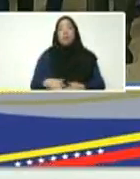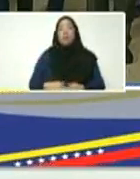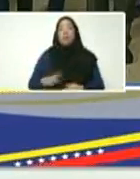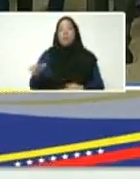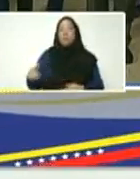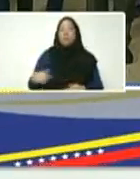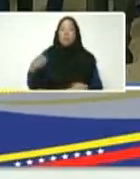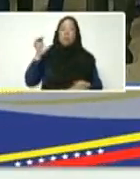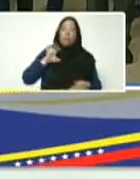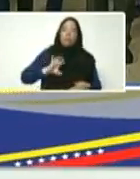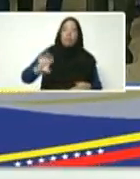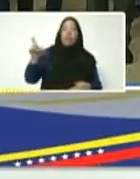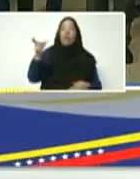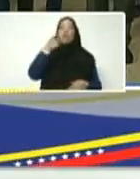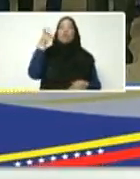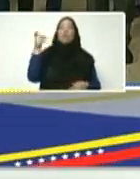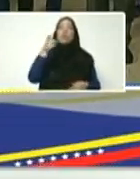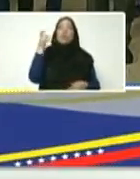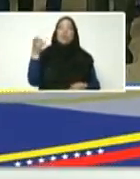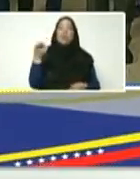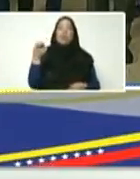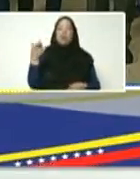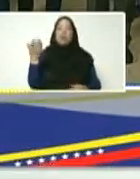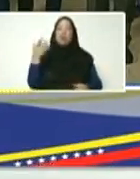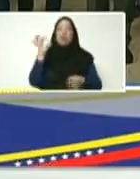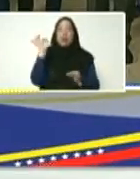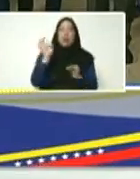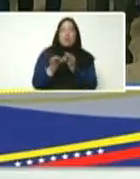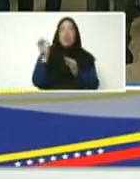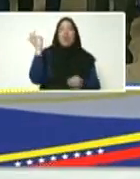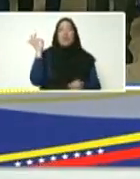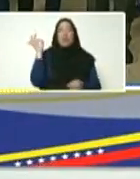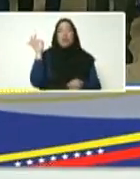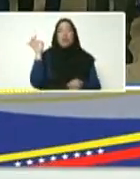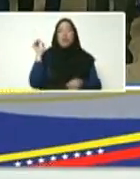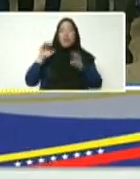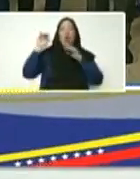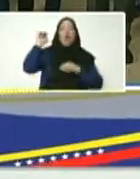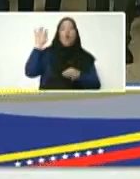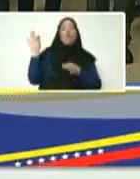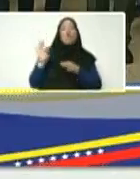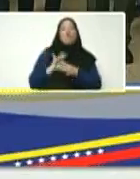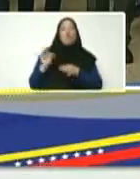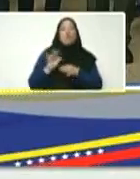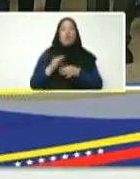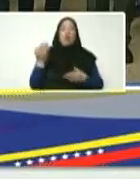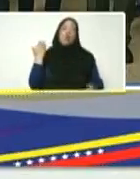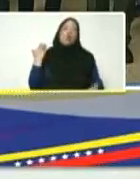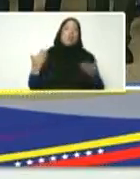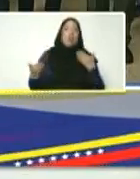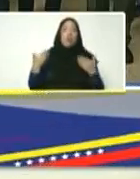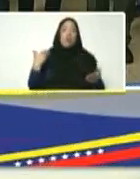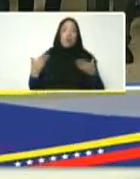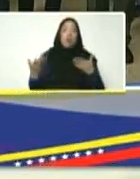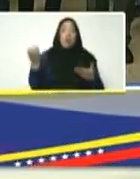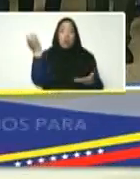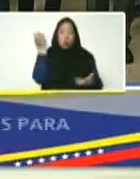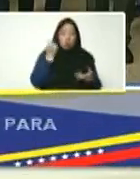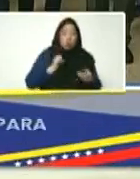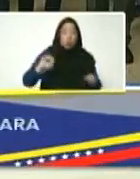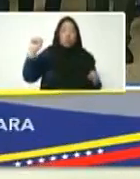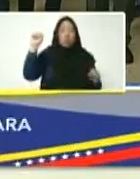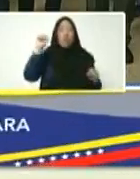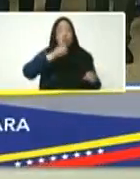Nuestra patria tiene que buscar la excelencia en el funcionamiento de los servicios sociales, de